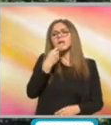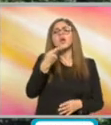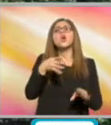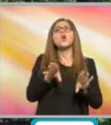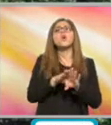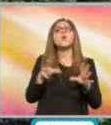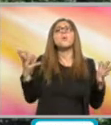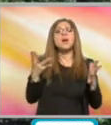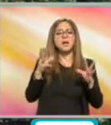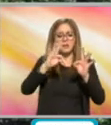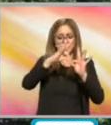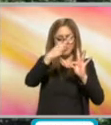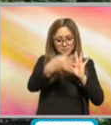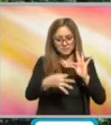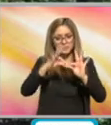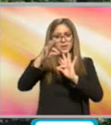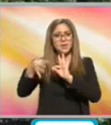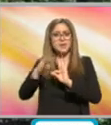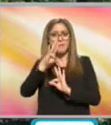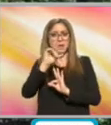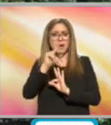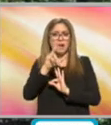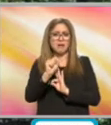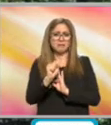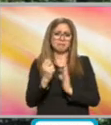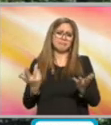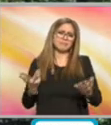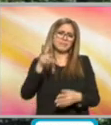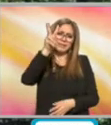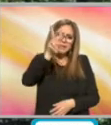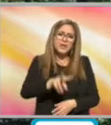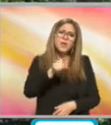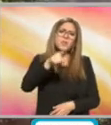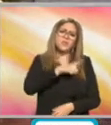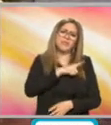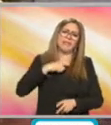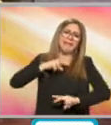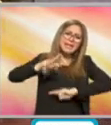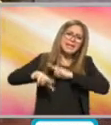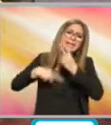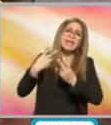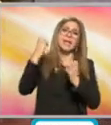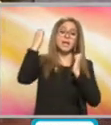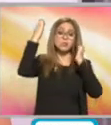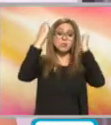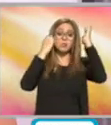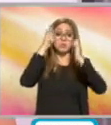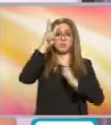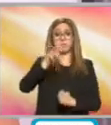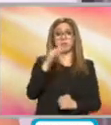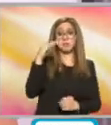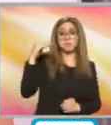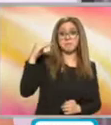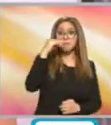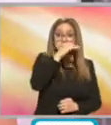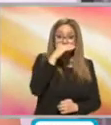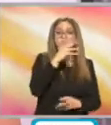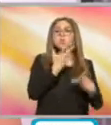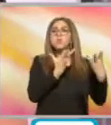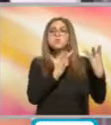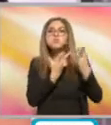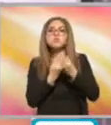Con vara de perlillas. Fíjate, todo esto hay que ir, la verdad. Son exposiciones gratuitas. Sí. Vamos con la